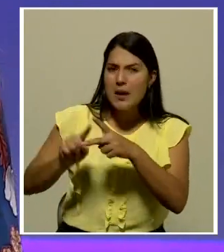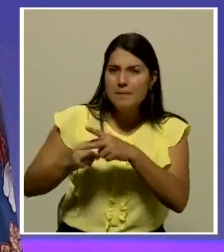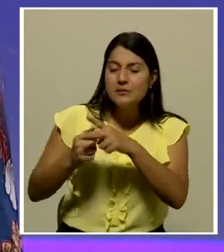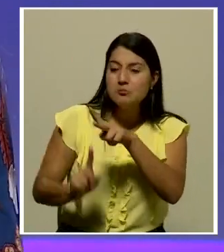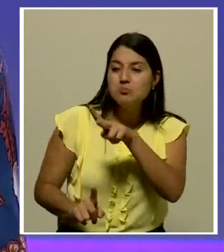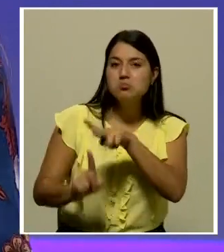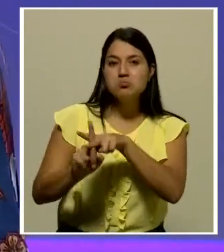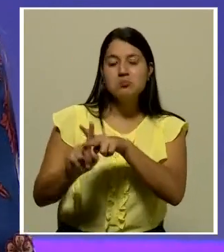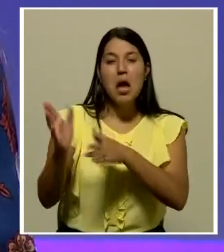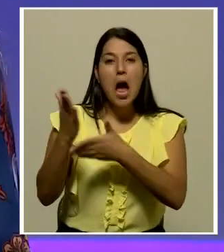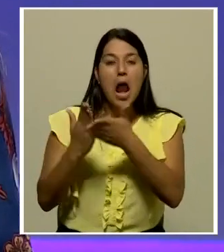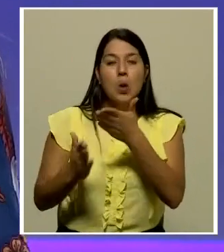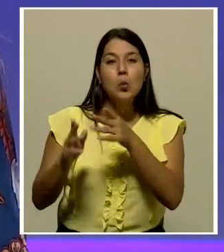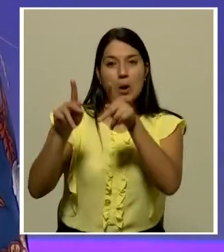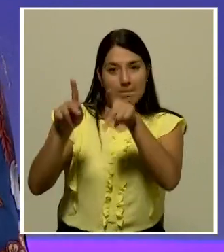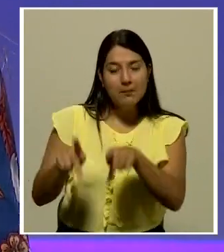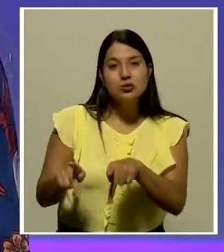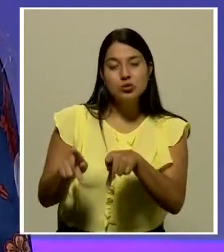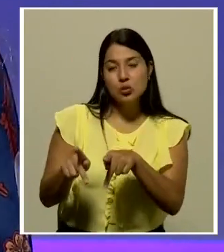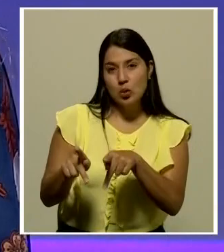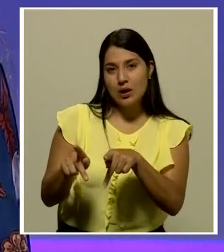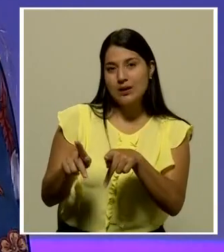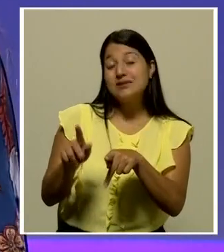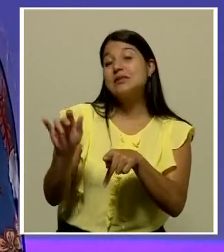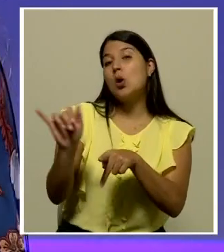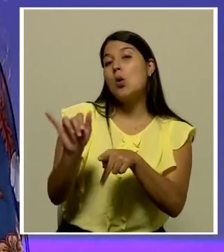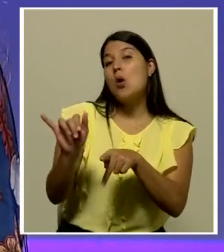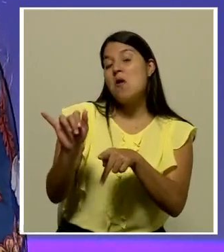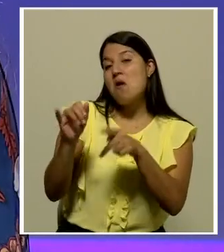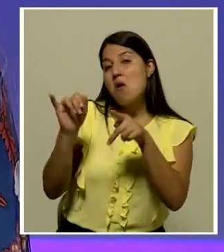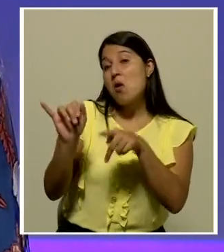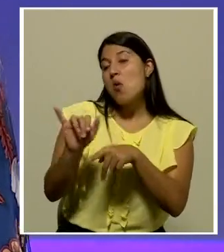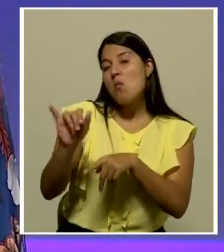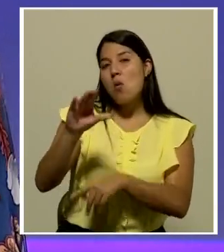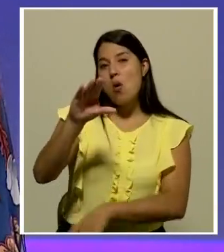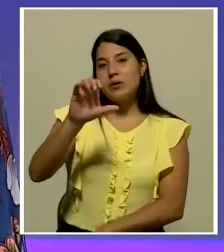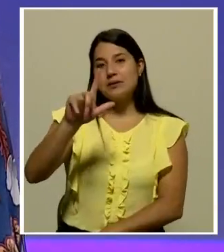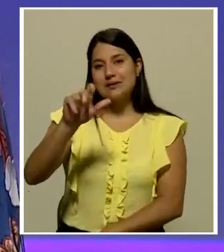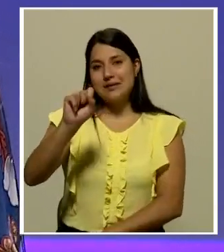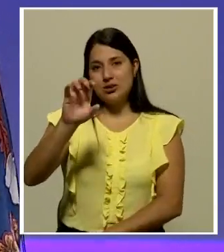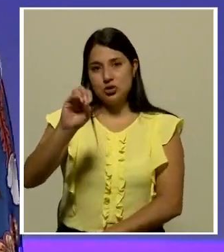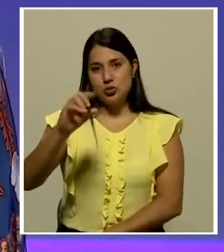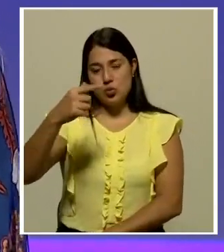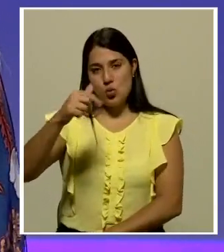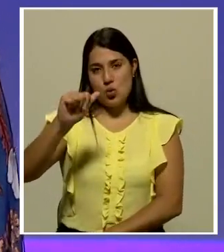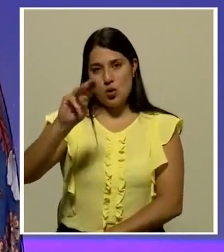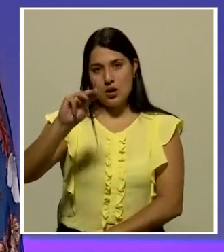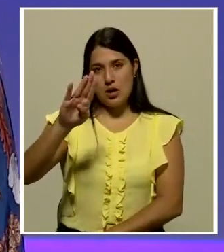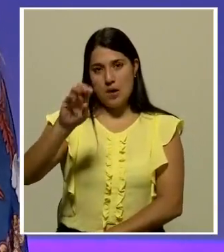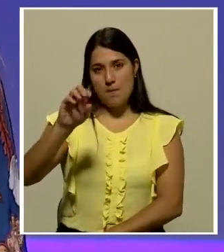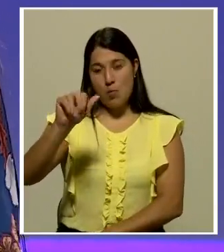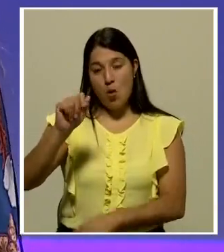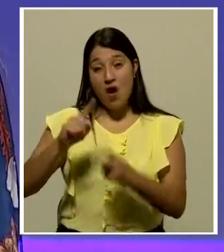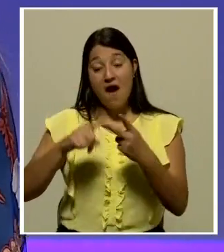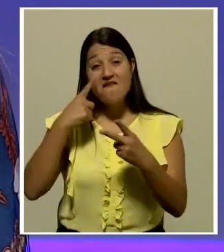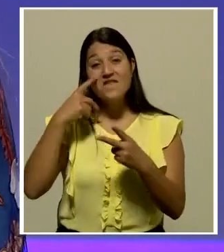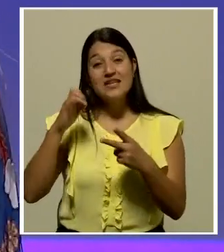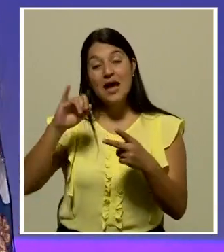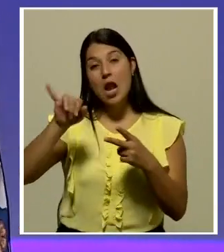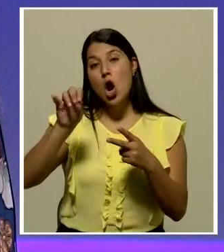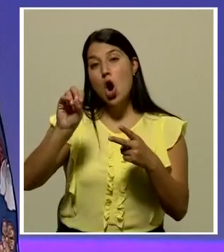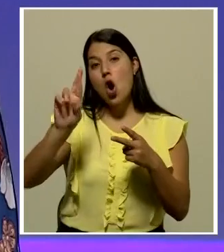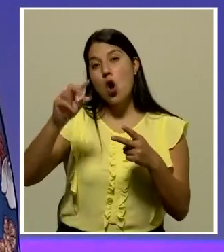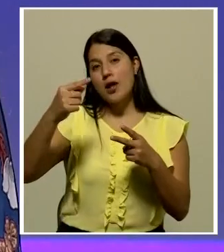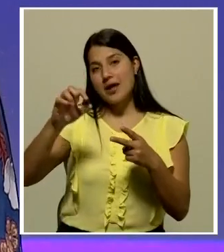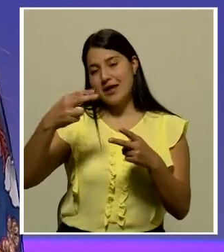algunos personajes, figuras como el conocido don Celso Gamboa, el mismo fiscal Jorge Chavarría, otros